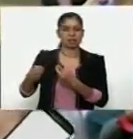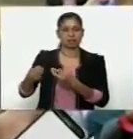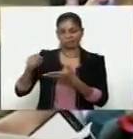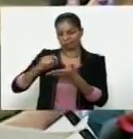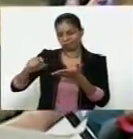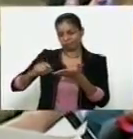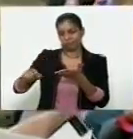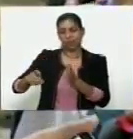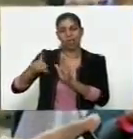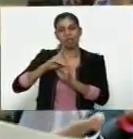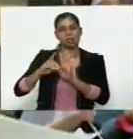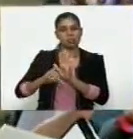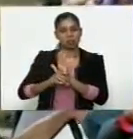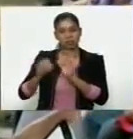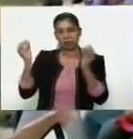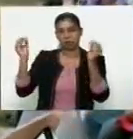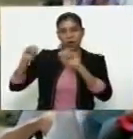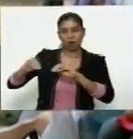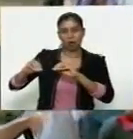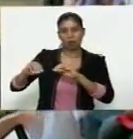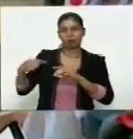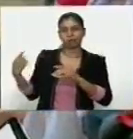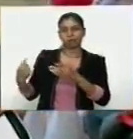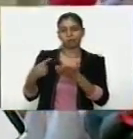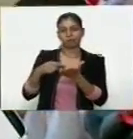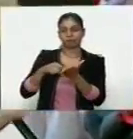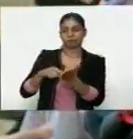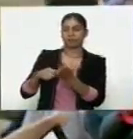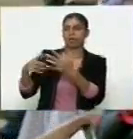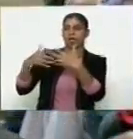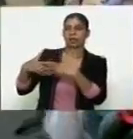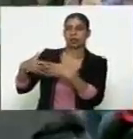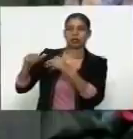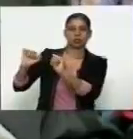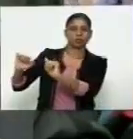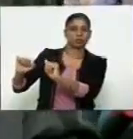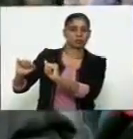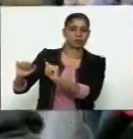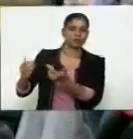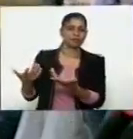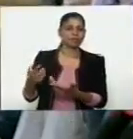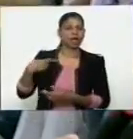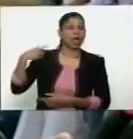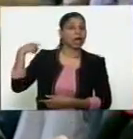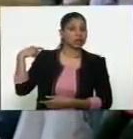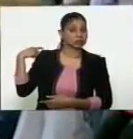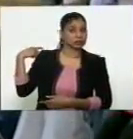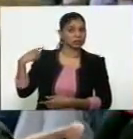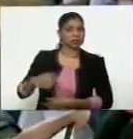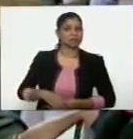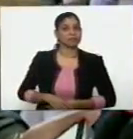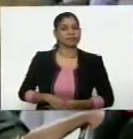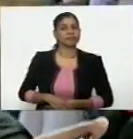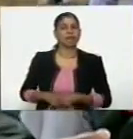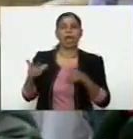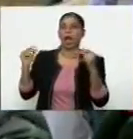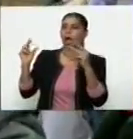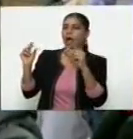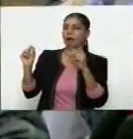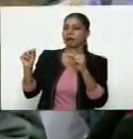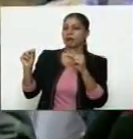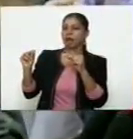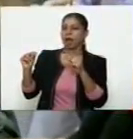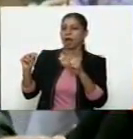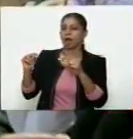decreto, un acuerdo constituyente para repudiar las sanciones de los Estados Unidos. Y ayer estábamos hablando de las sanciones